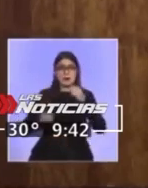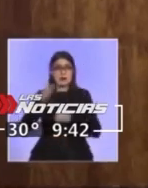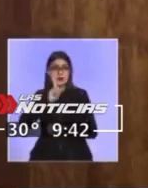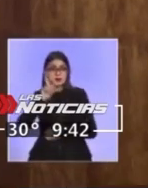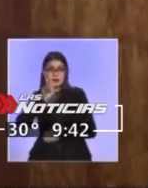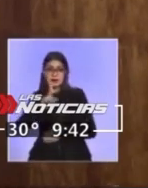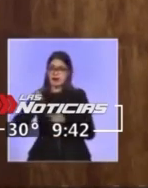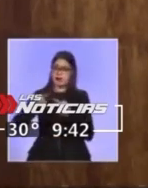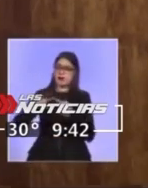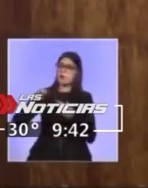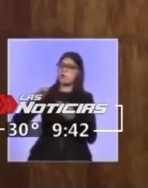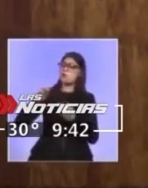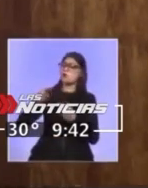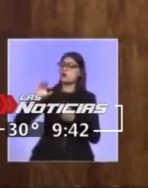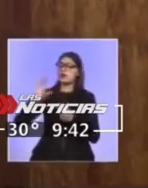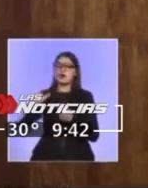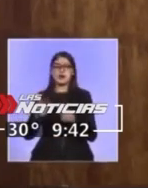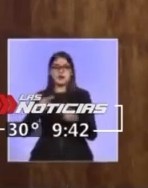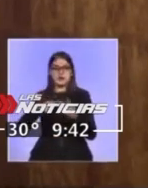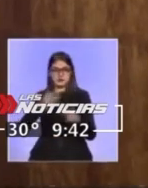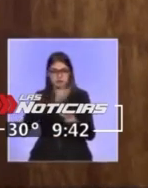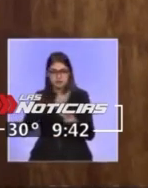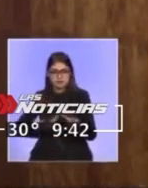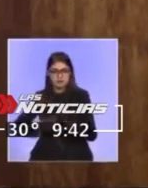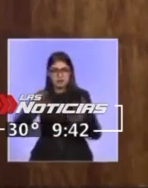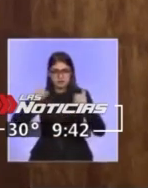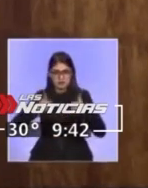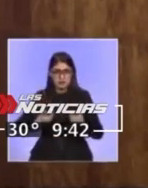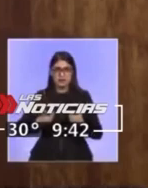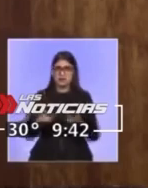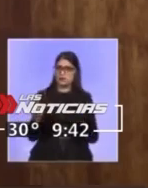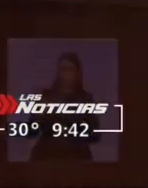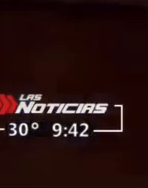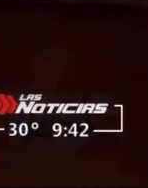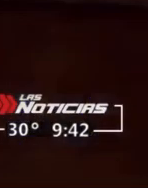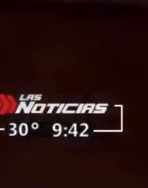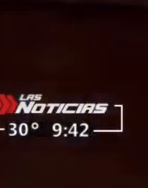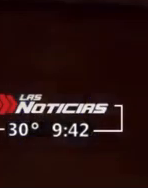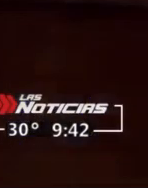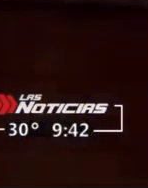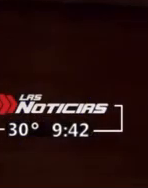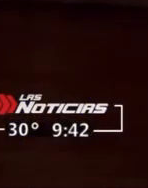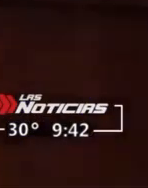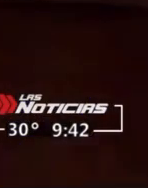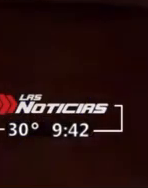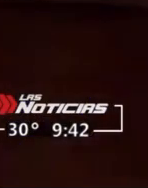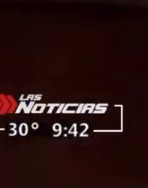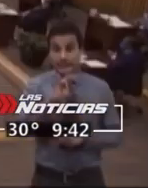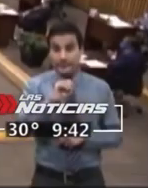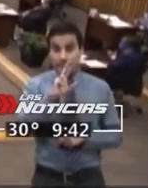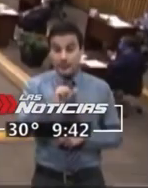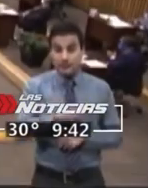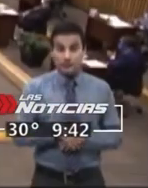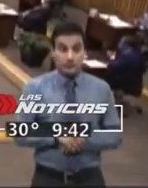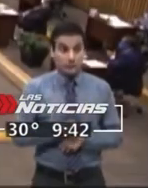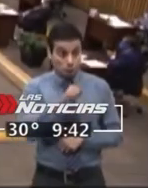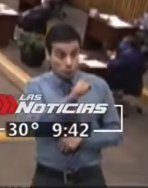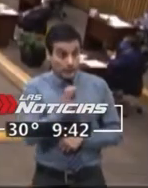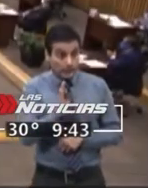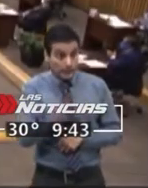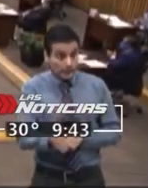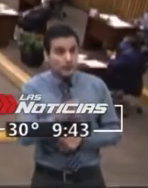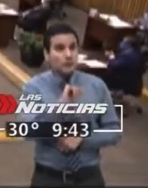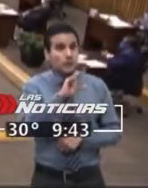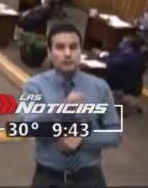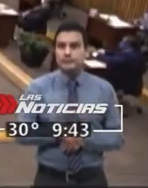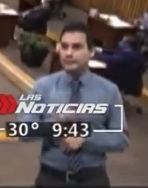integre adecuadamente es decir está mal hecho y mal hecho porque pues porque no hicieron la tarea en de línea adecuada presentar